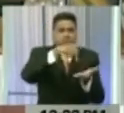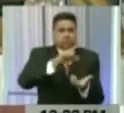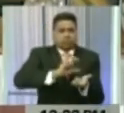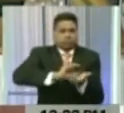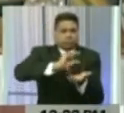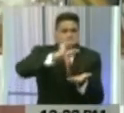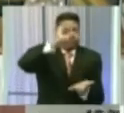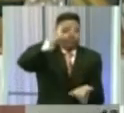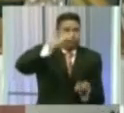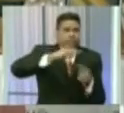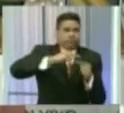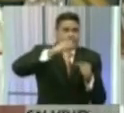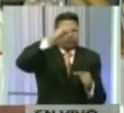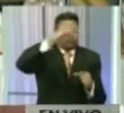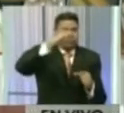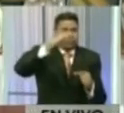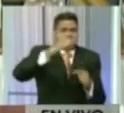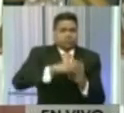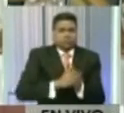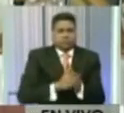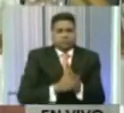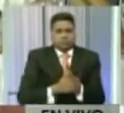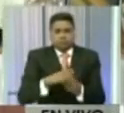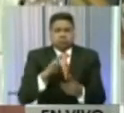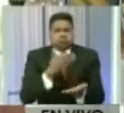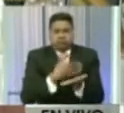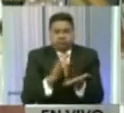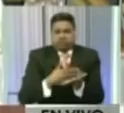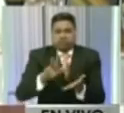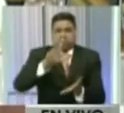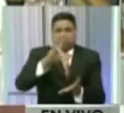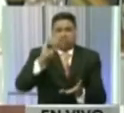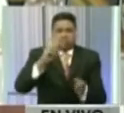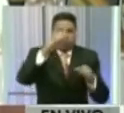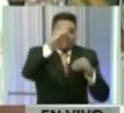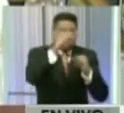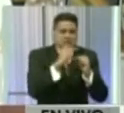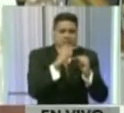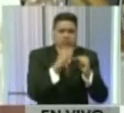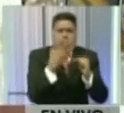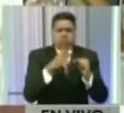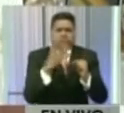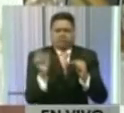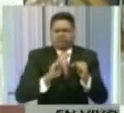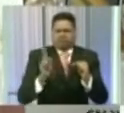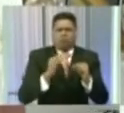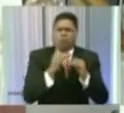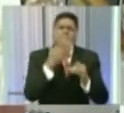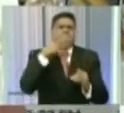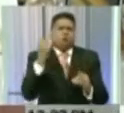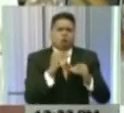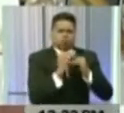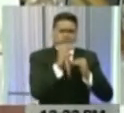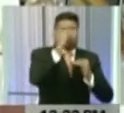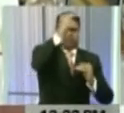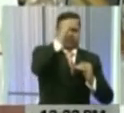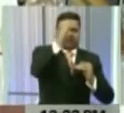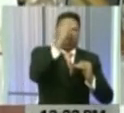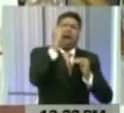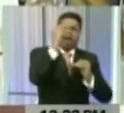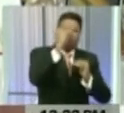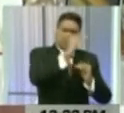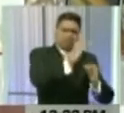litro, el del kilo, y dejas de hacer el de 300, el de 800 y el de 50 gramos. Y tú, que colocas 2 millones de unidades